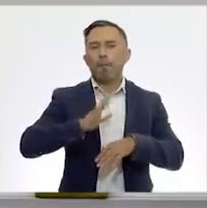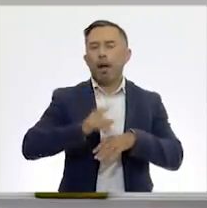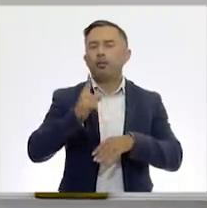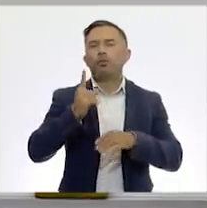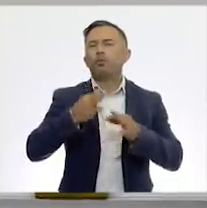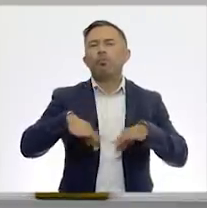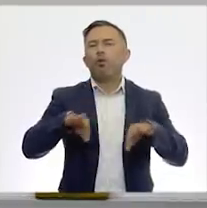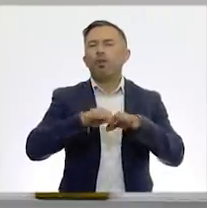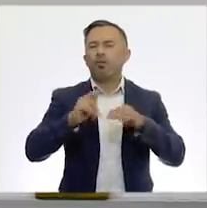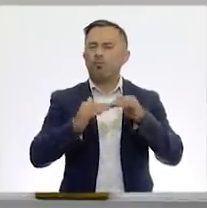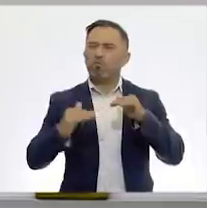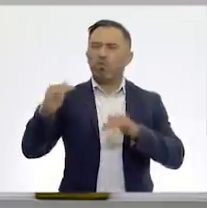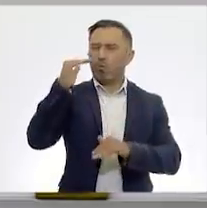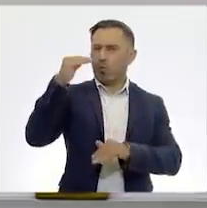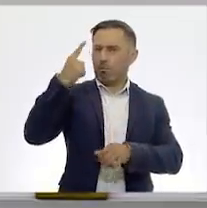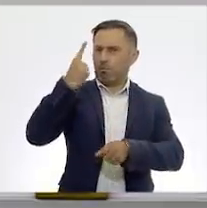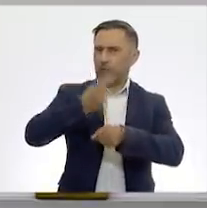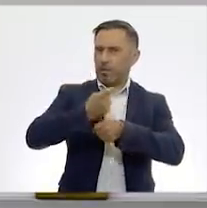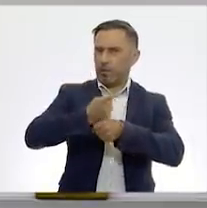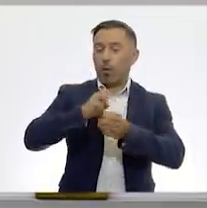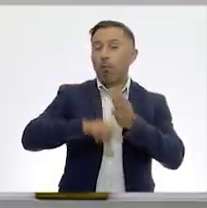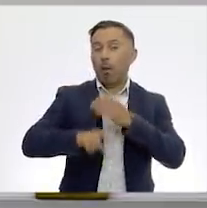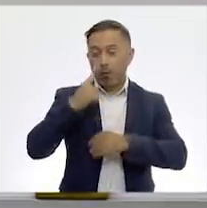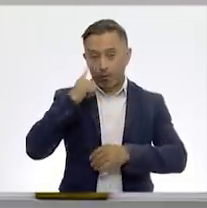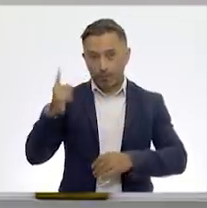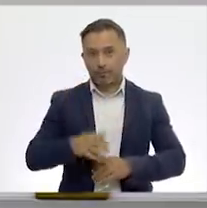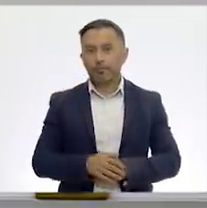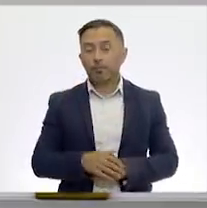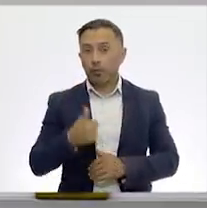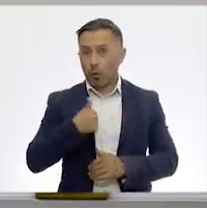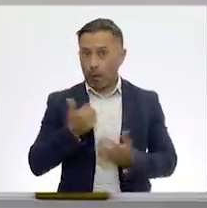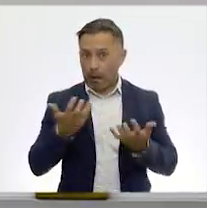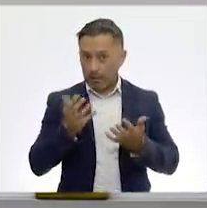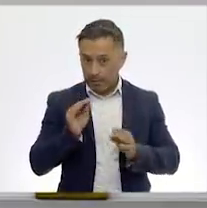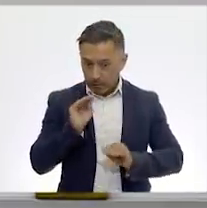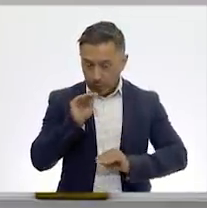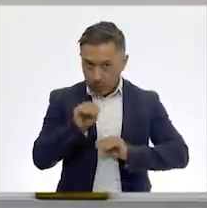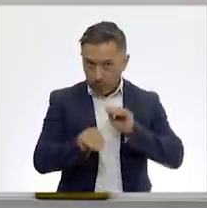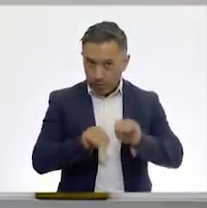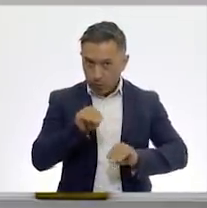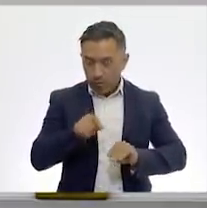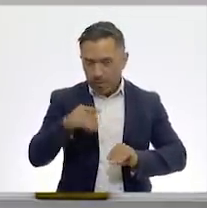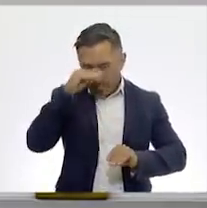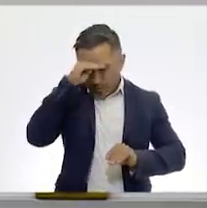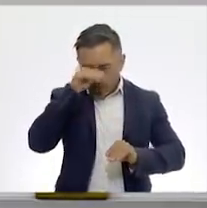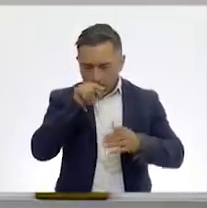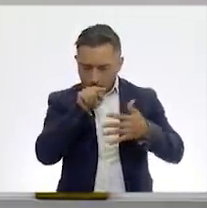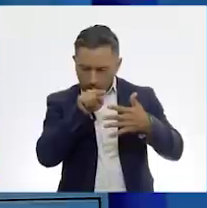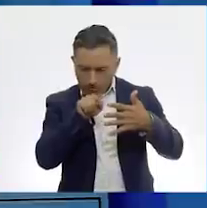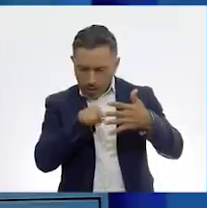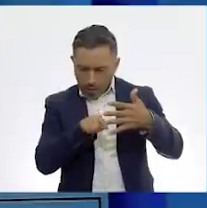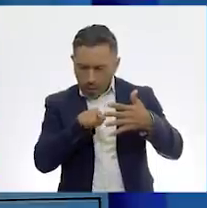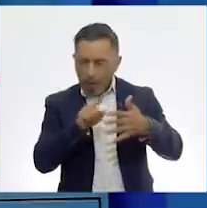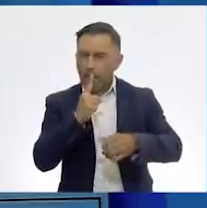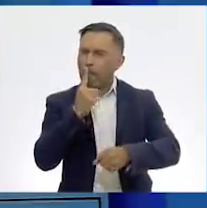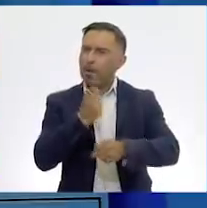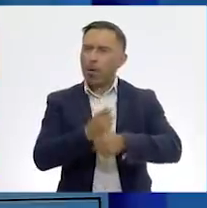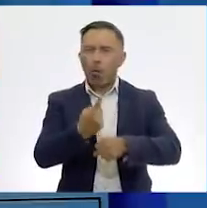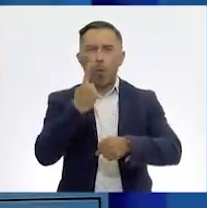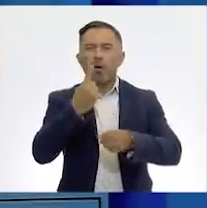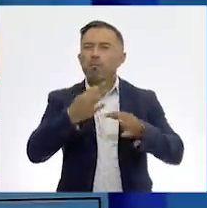ejemplo, si yo hago esta composición, ¿cuál creen que sea el elemento jerárquico que estoy rescatando de